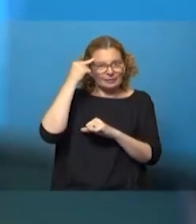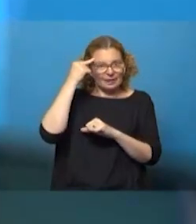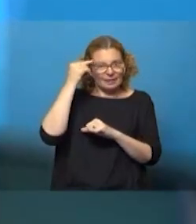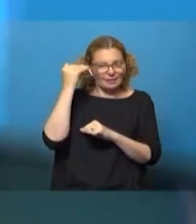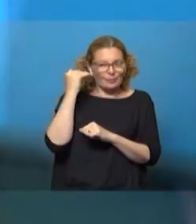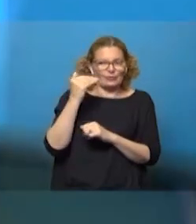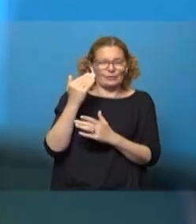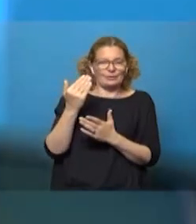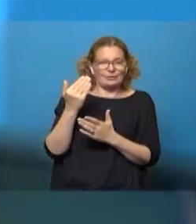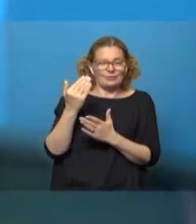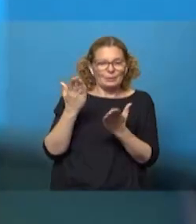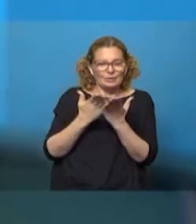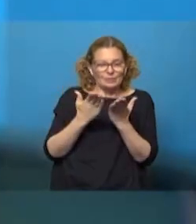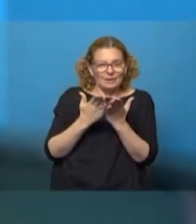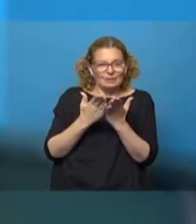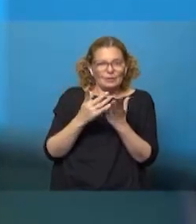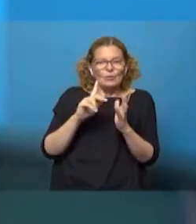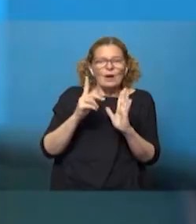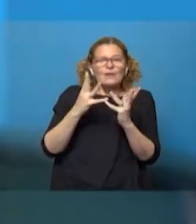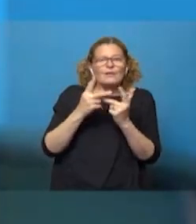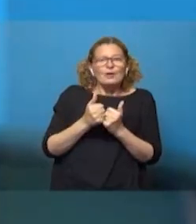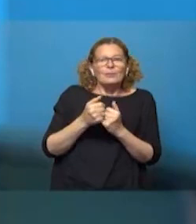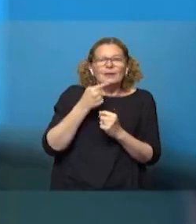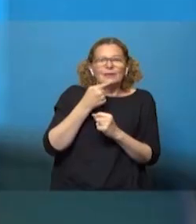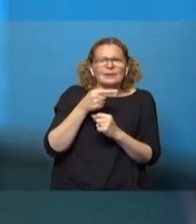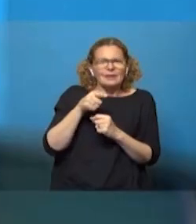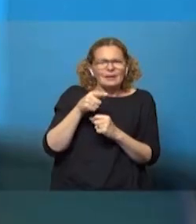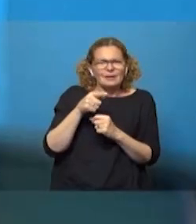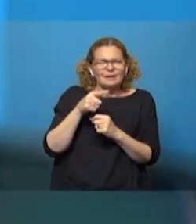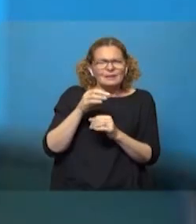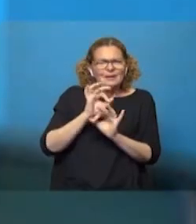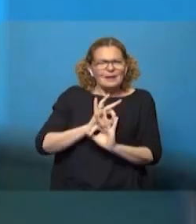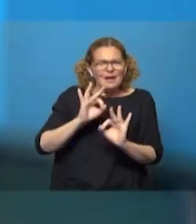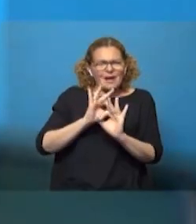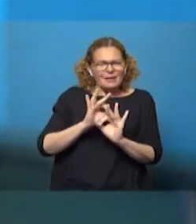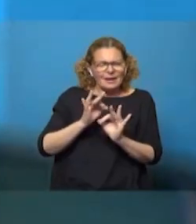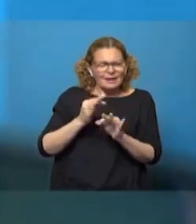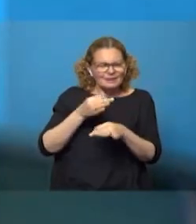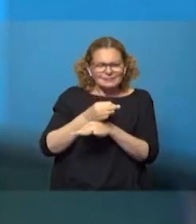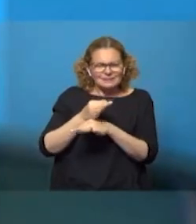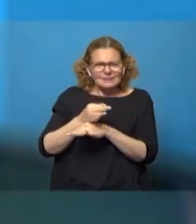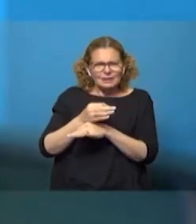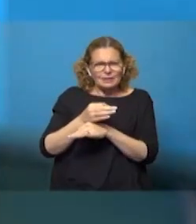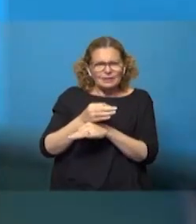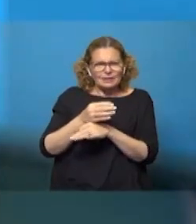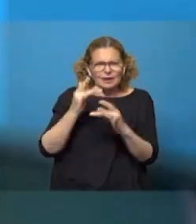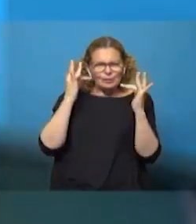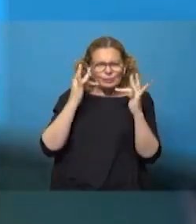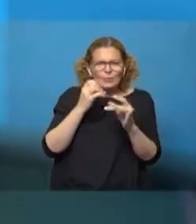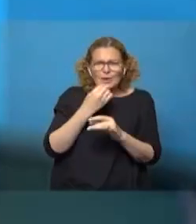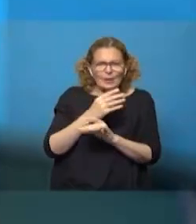su profesor no es forma No no no es manera como podés derivar de allí ninguna ningún perfeccionamiento de ninguna mujer de la enseñanza